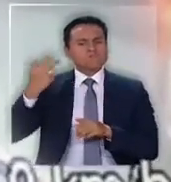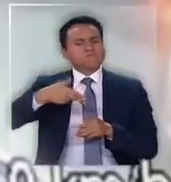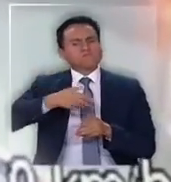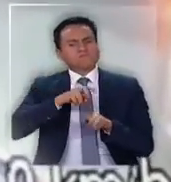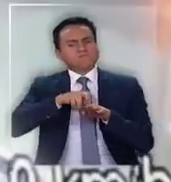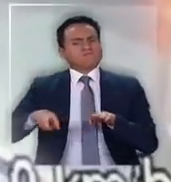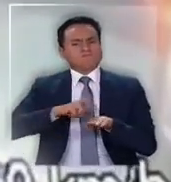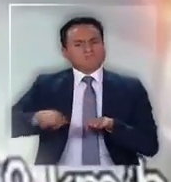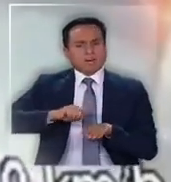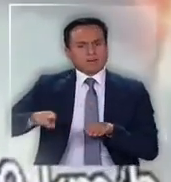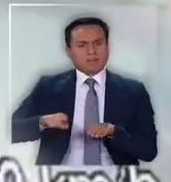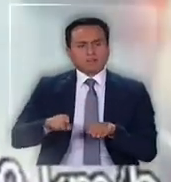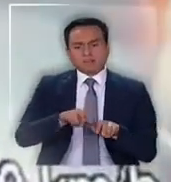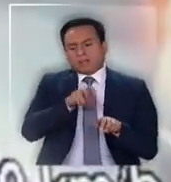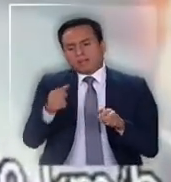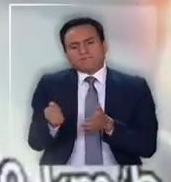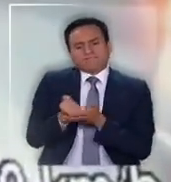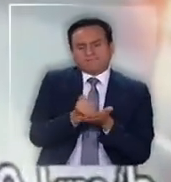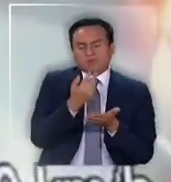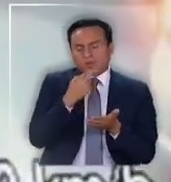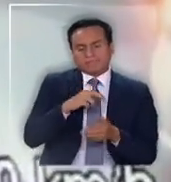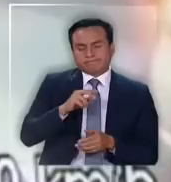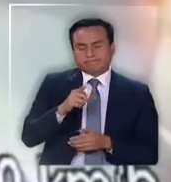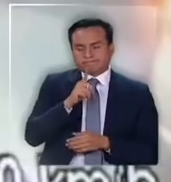al conductor y al peoneta.